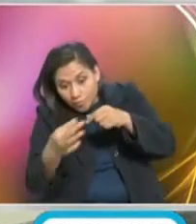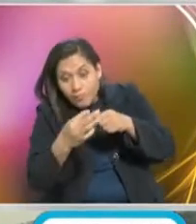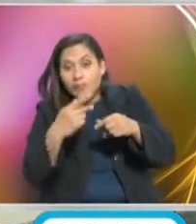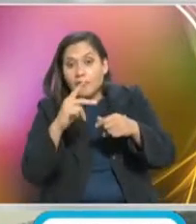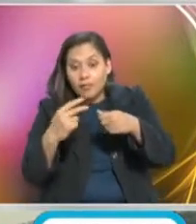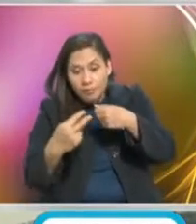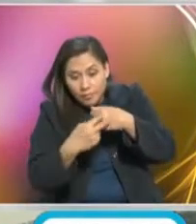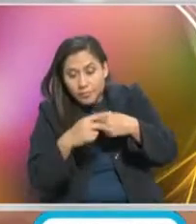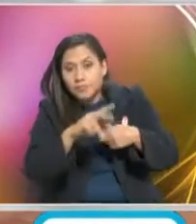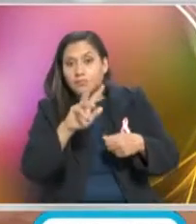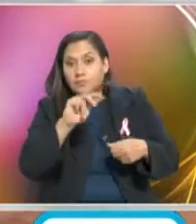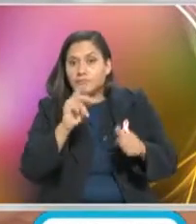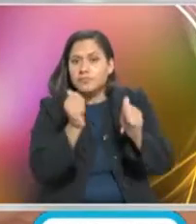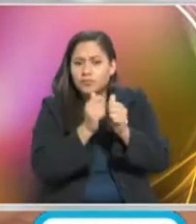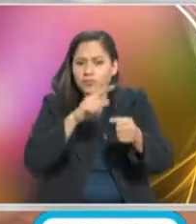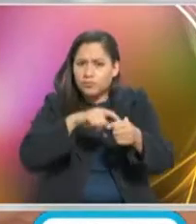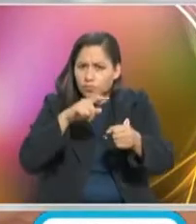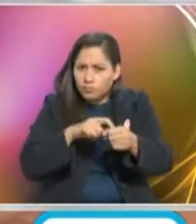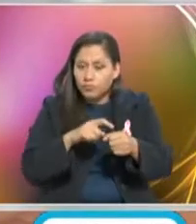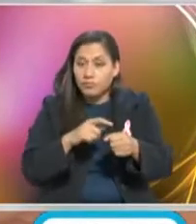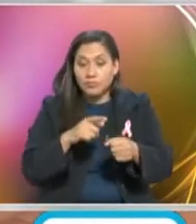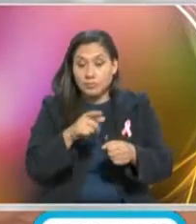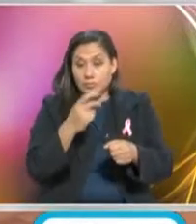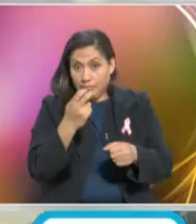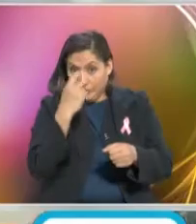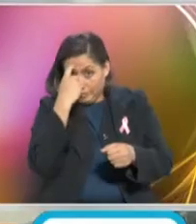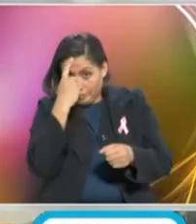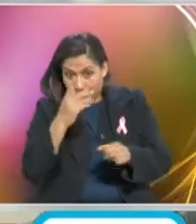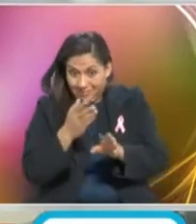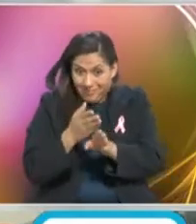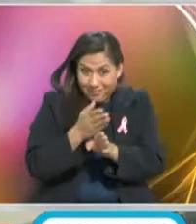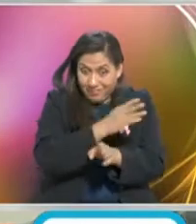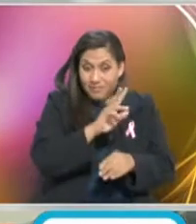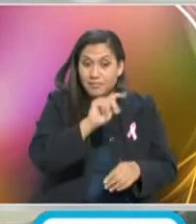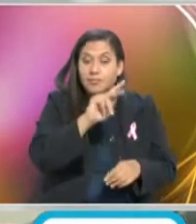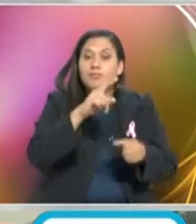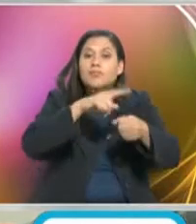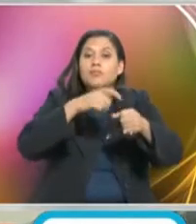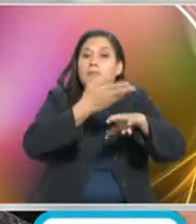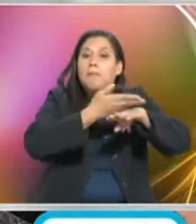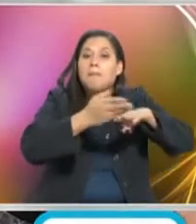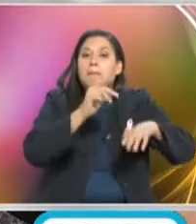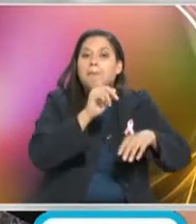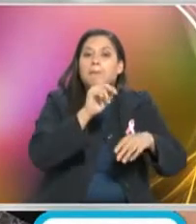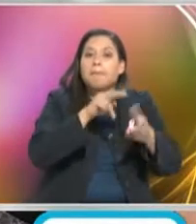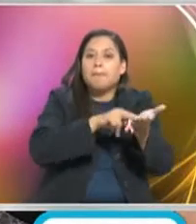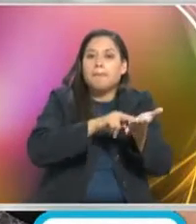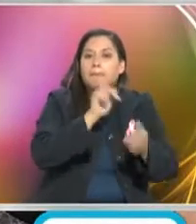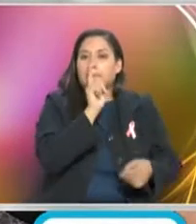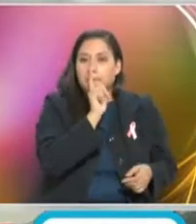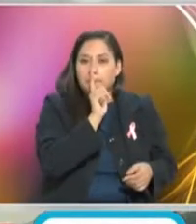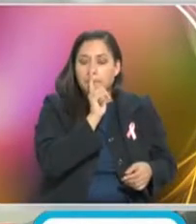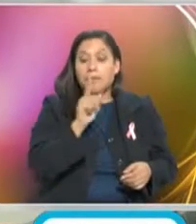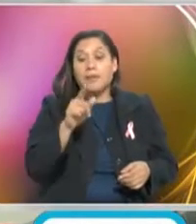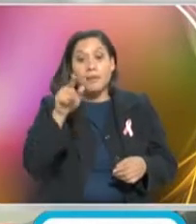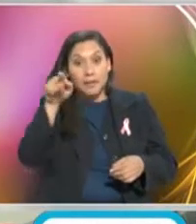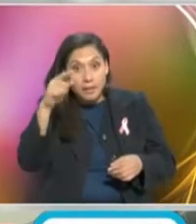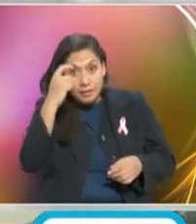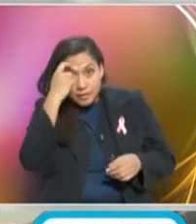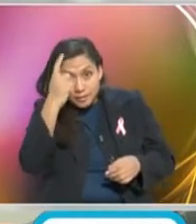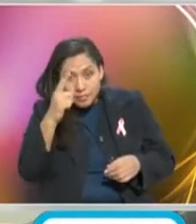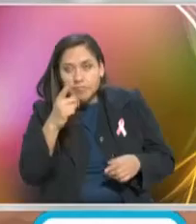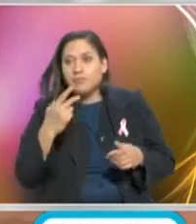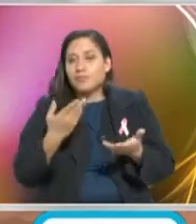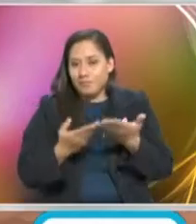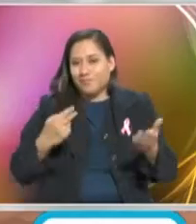sistemas de televisión a color. Antes de este invento, pues la televisión era en blanco y negro. Sí, claro. Y en base a lo que él hizo,